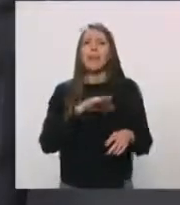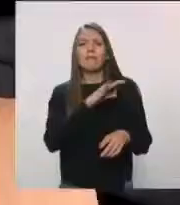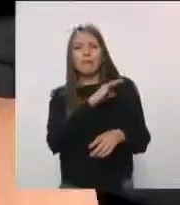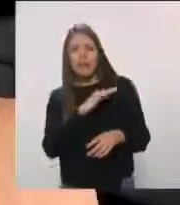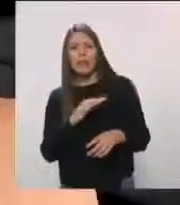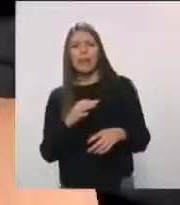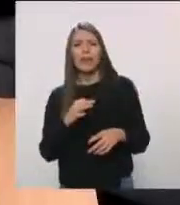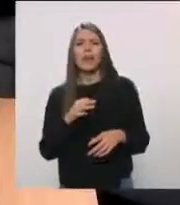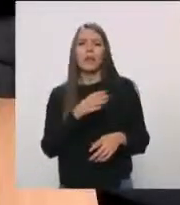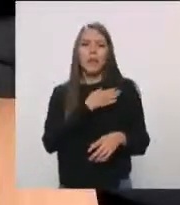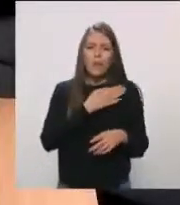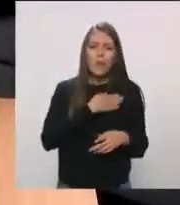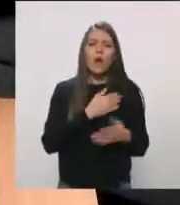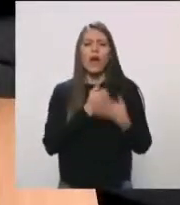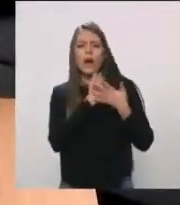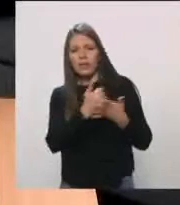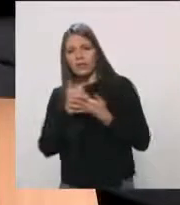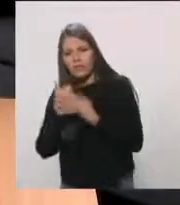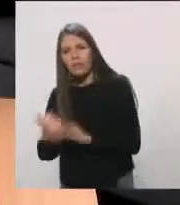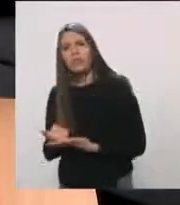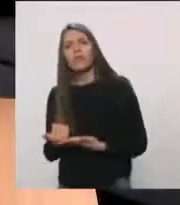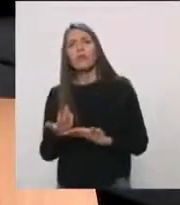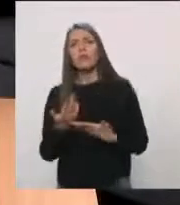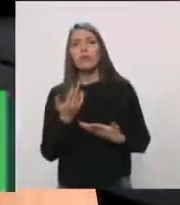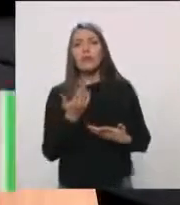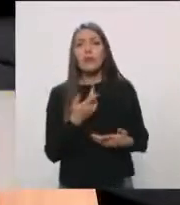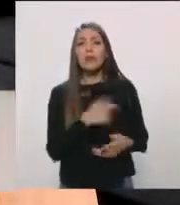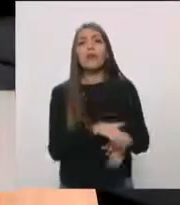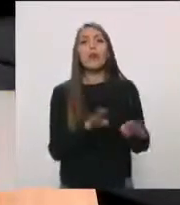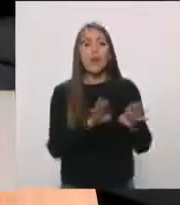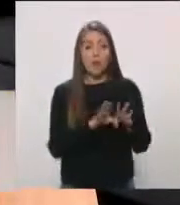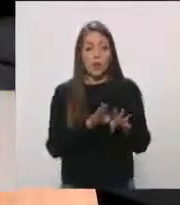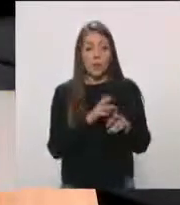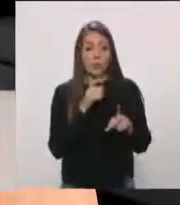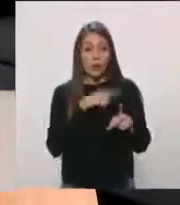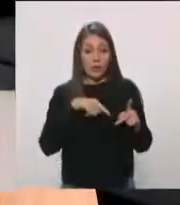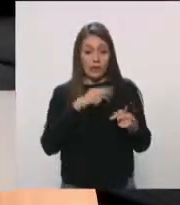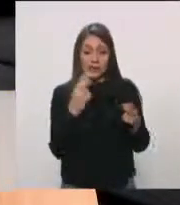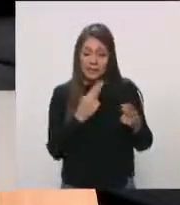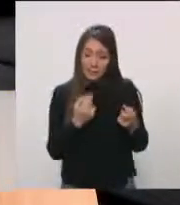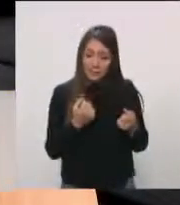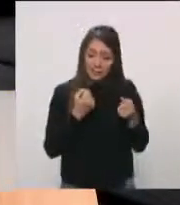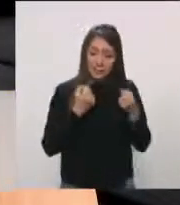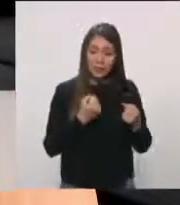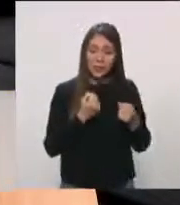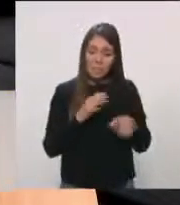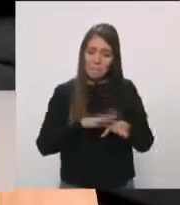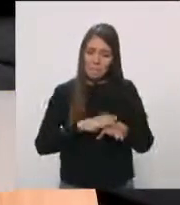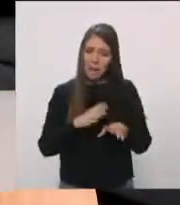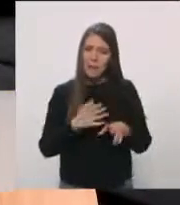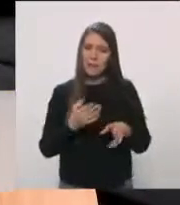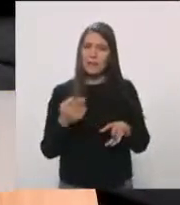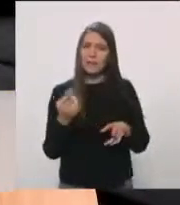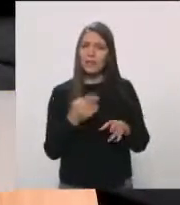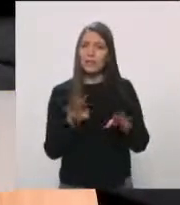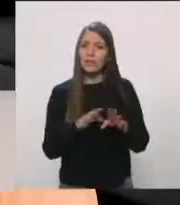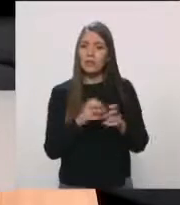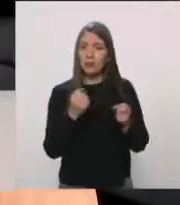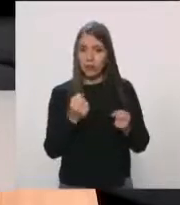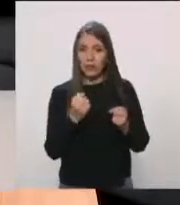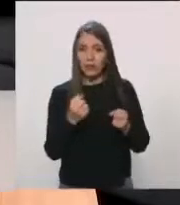la generosidad, la solidaridad, la empatía, fortalecerlas cuando es necesario, y con esas